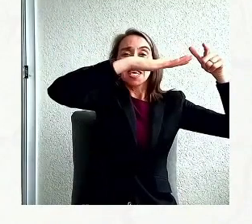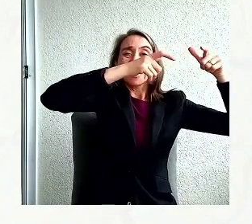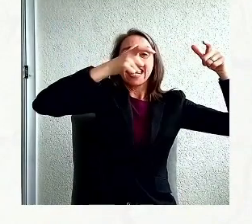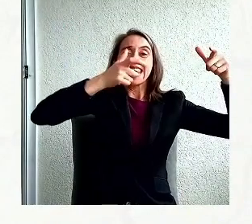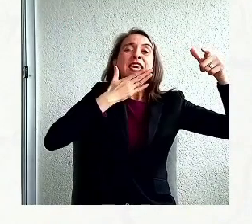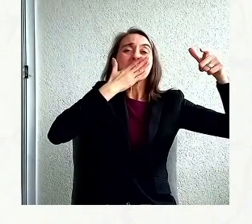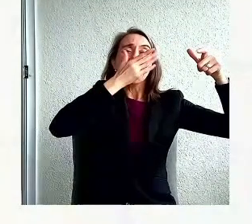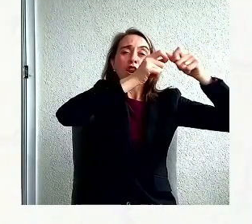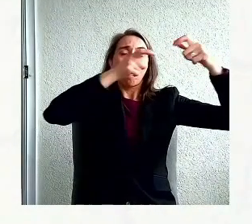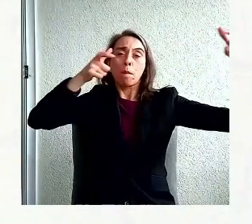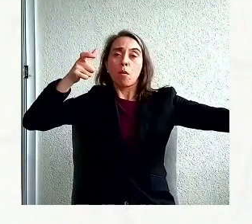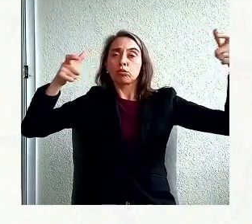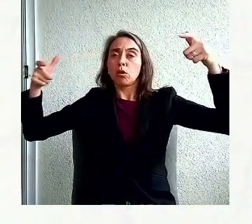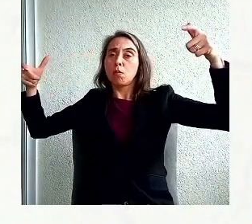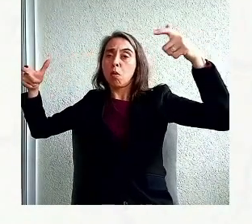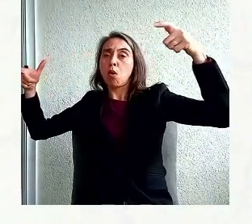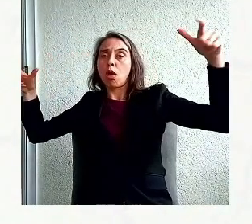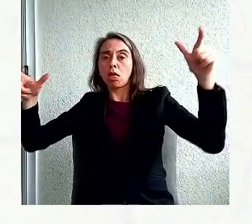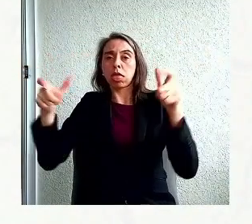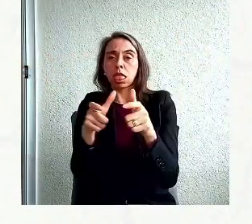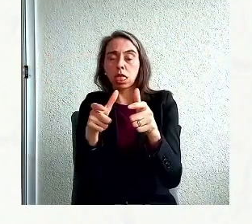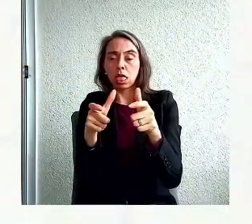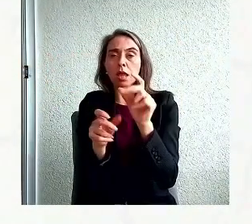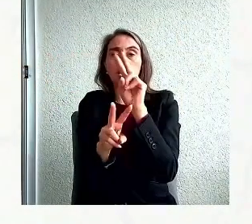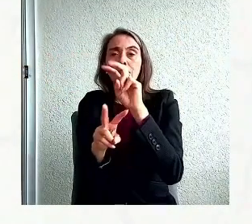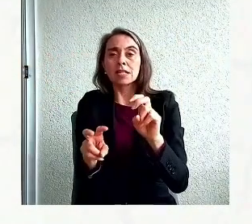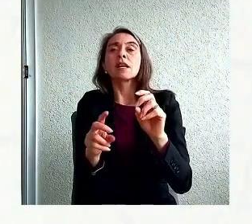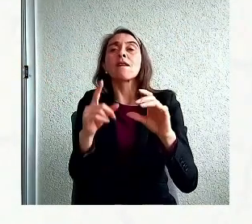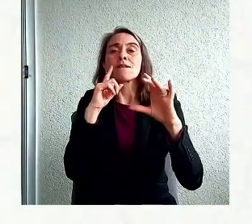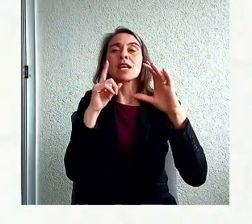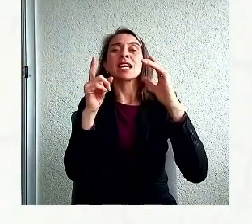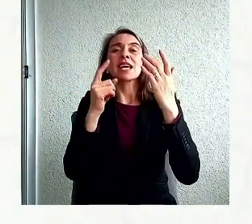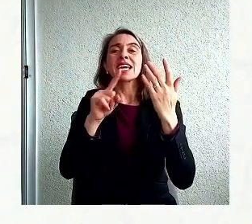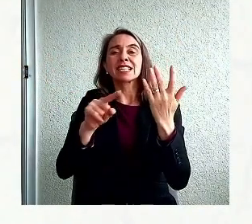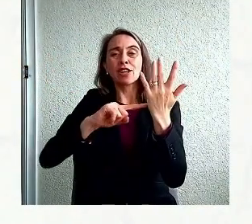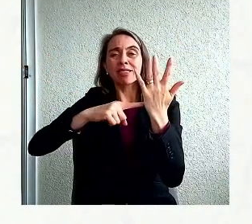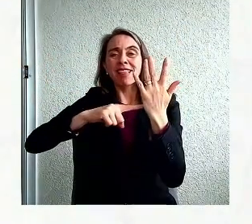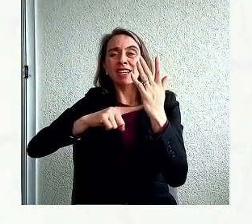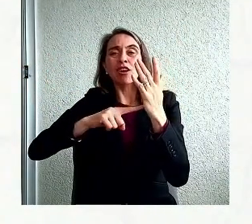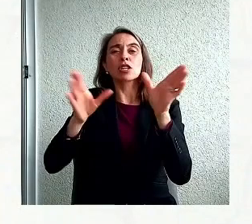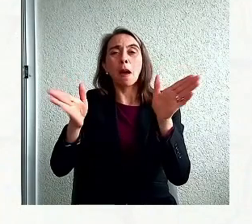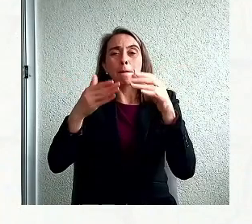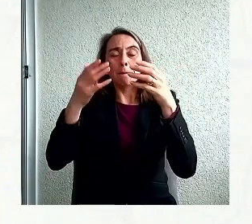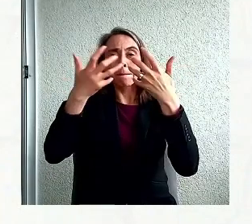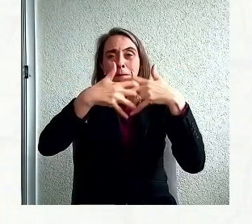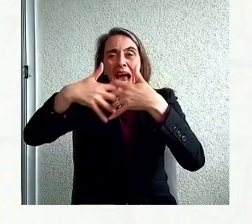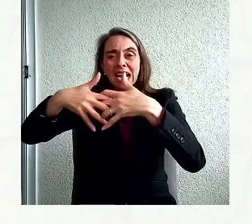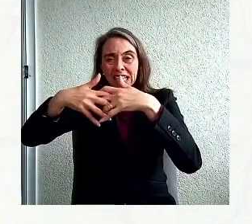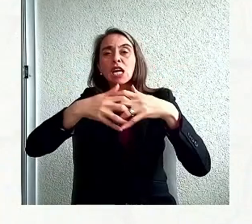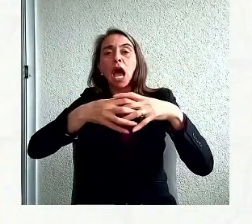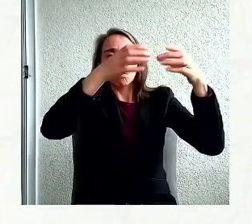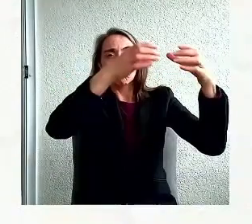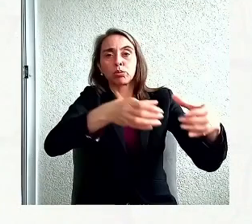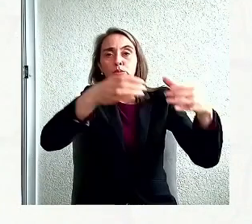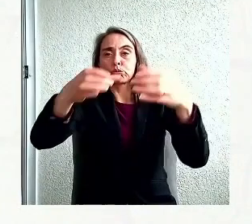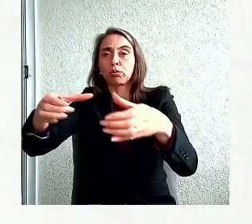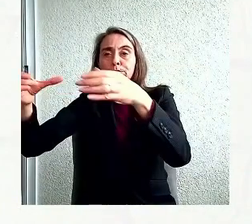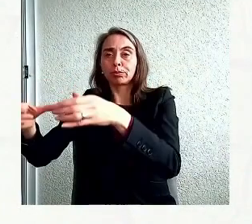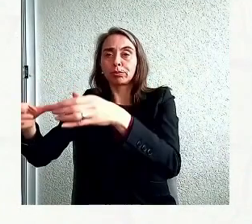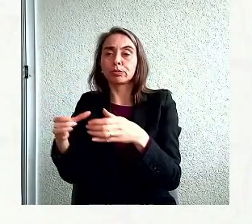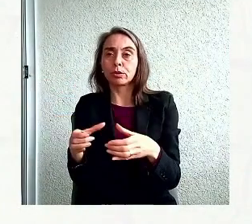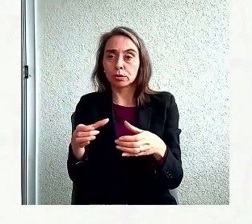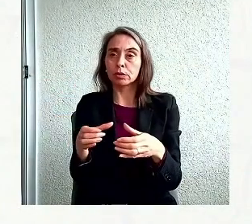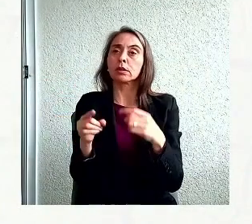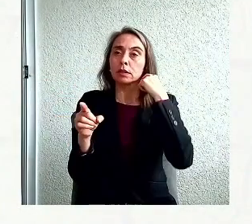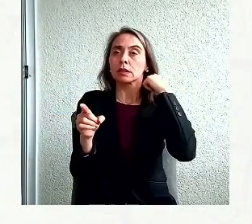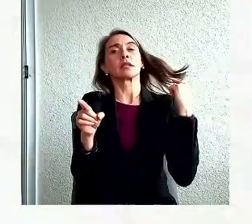directamente instalándolos sobre el glaciar, en un campamento en el glaciar Olivares Alfa y en el glaciar Bello, y los resultados son los siguientes. Este es un gráfico